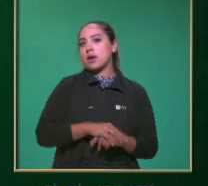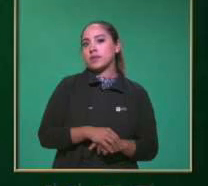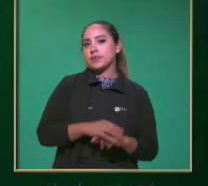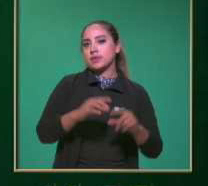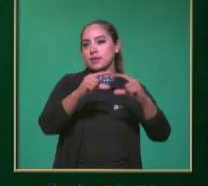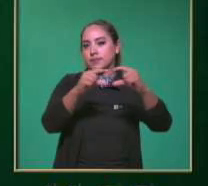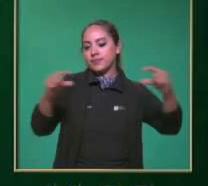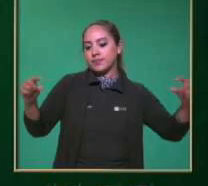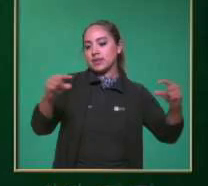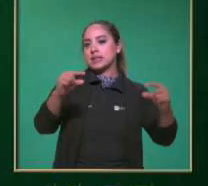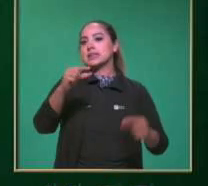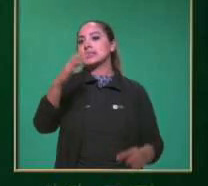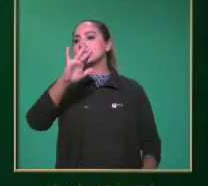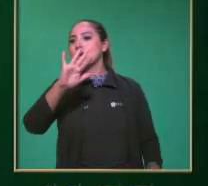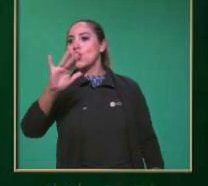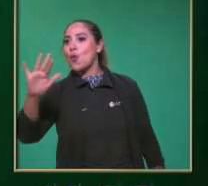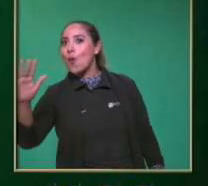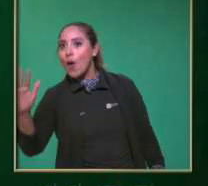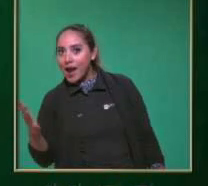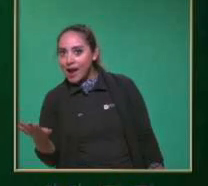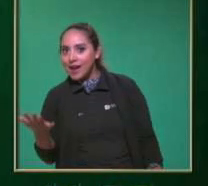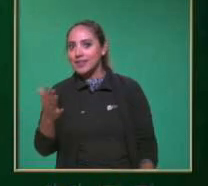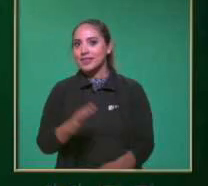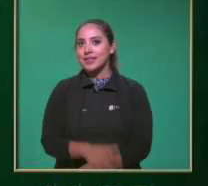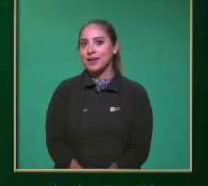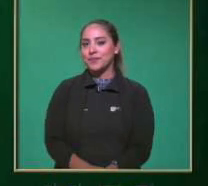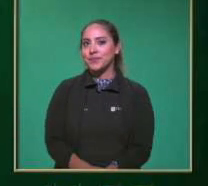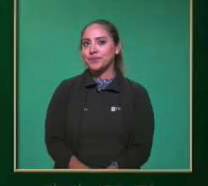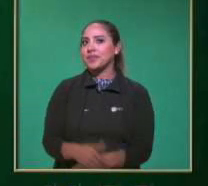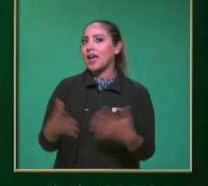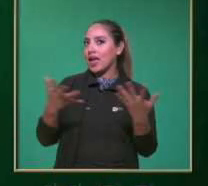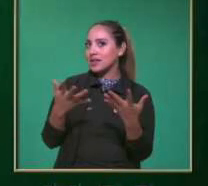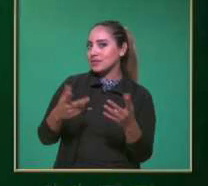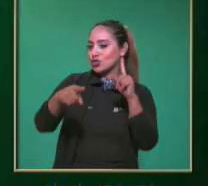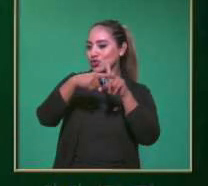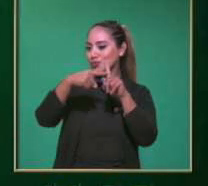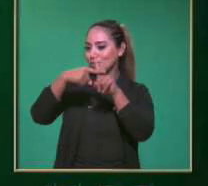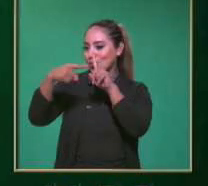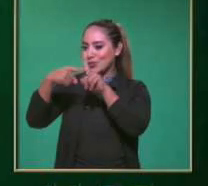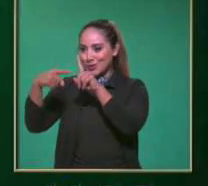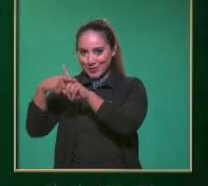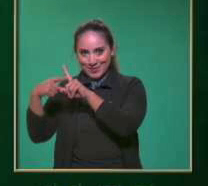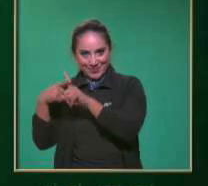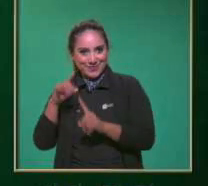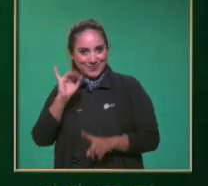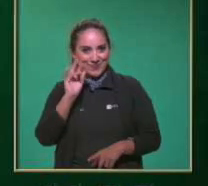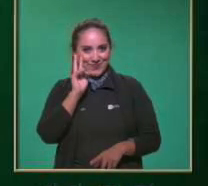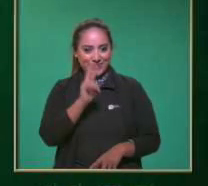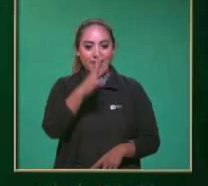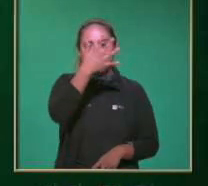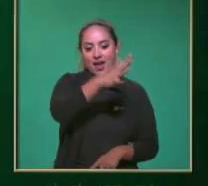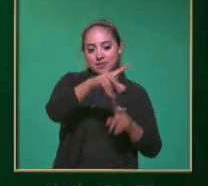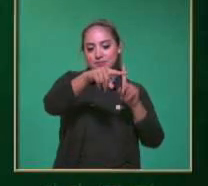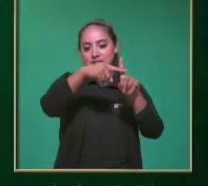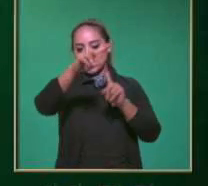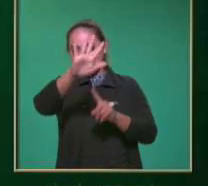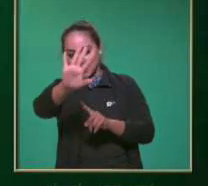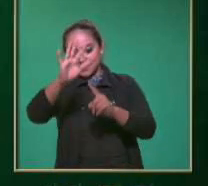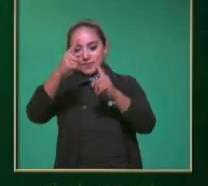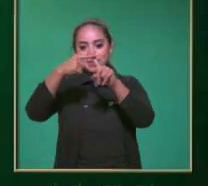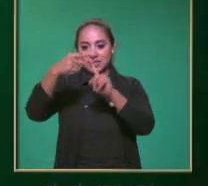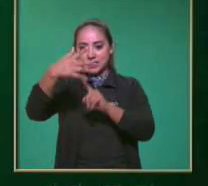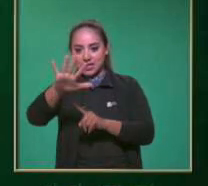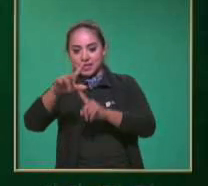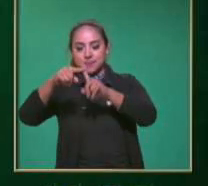50. 50. Entonces, ¿qué hicimos? Una suma. 10 más 10 más 10 más